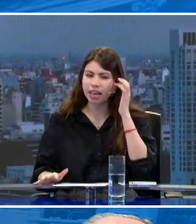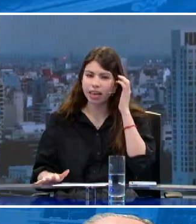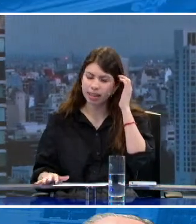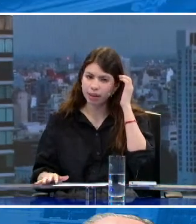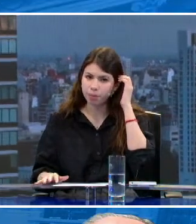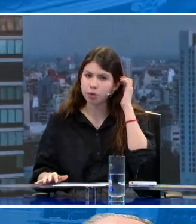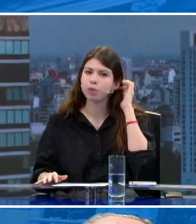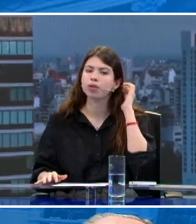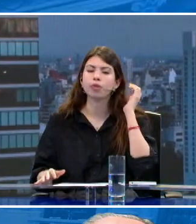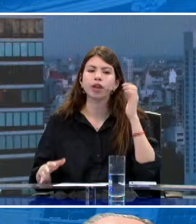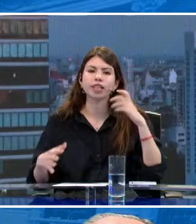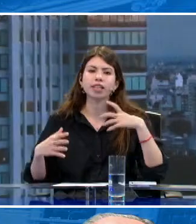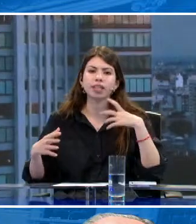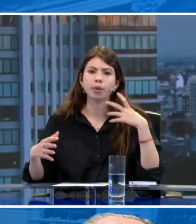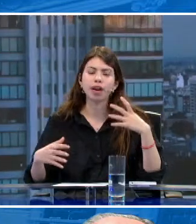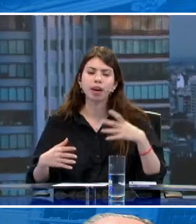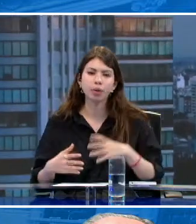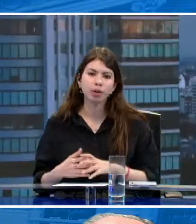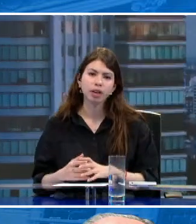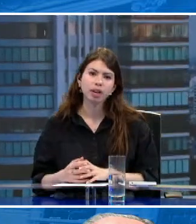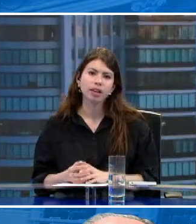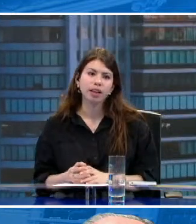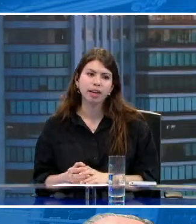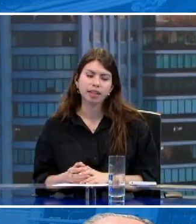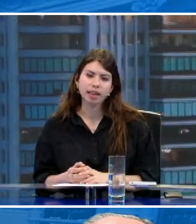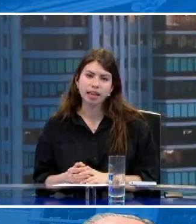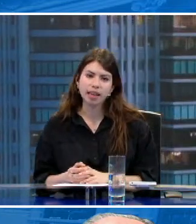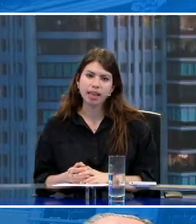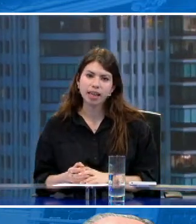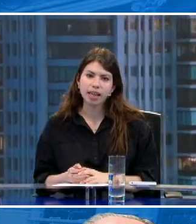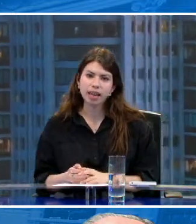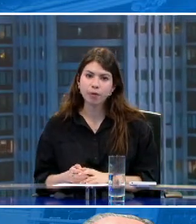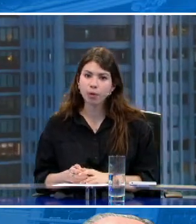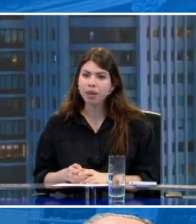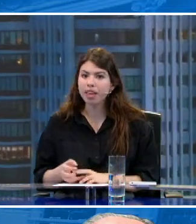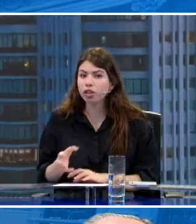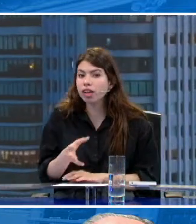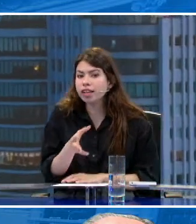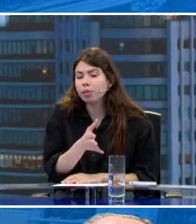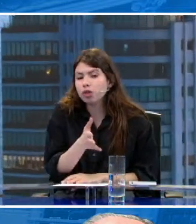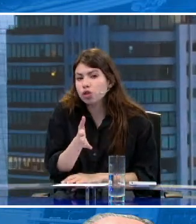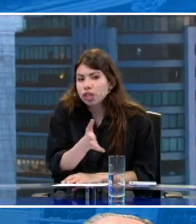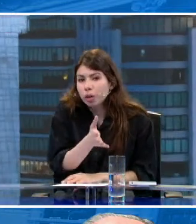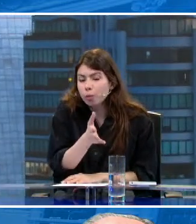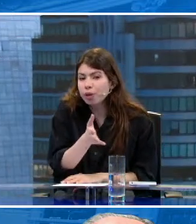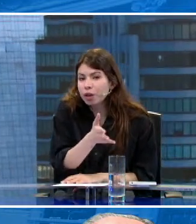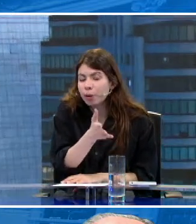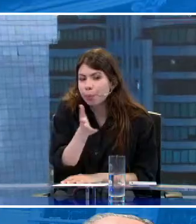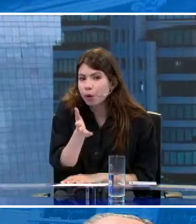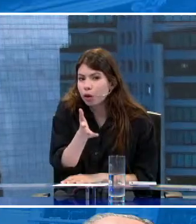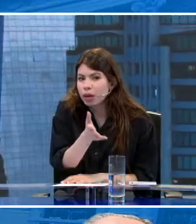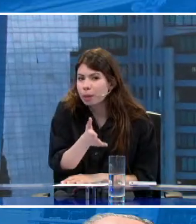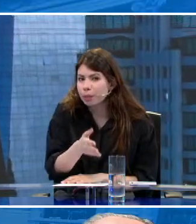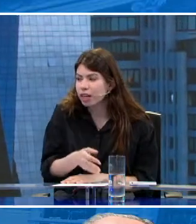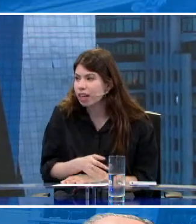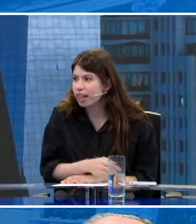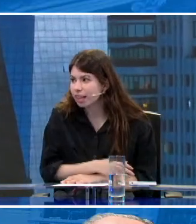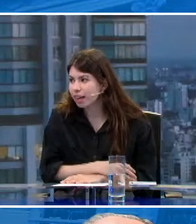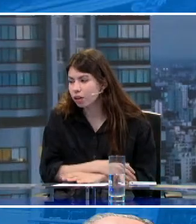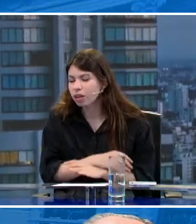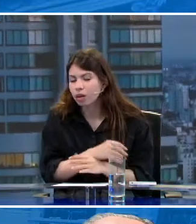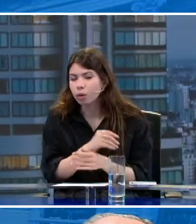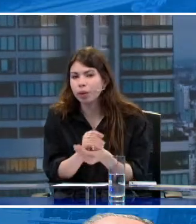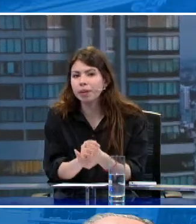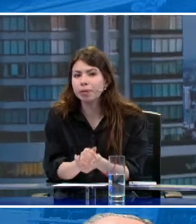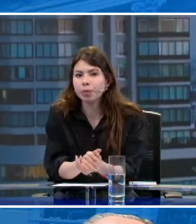clima, por supuesto que fue que se llevó a cabo el informe de gestión, que terminó siendo interrumpido, un poco lo habíamos